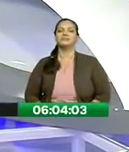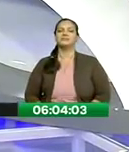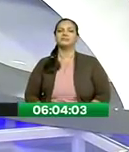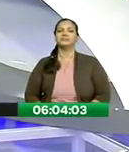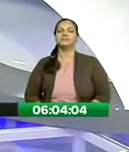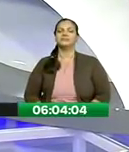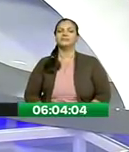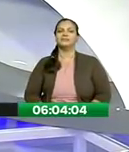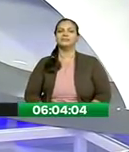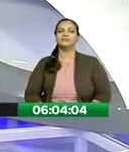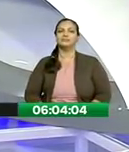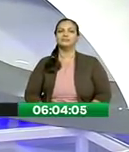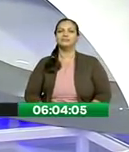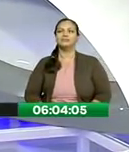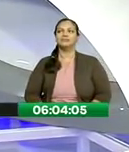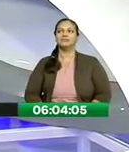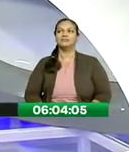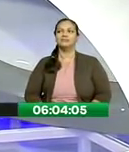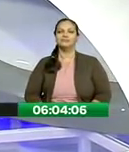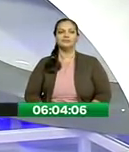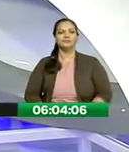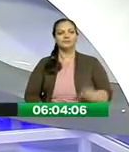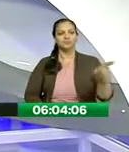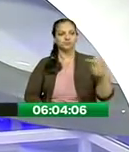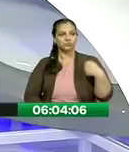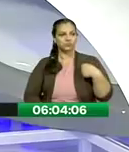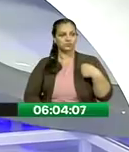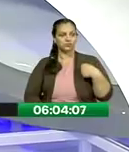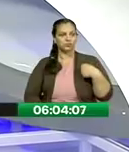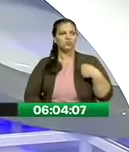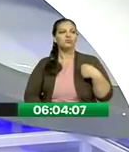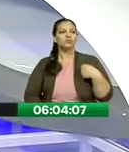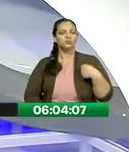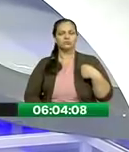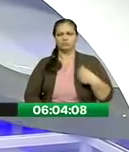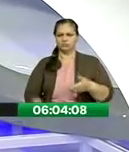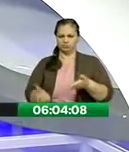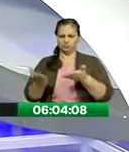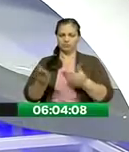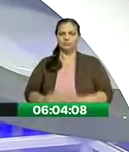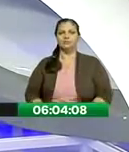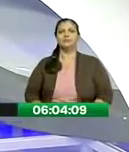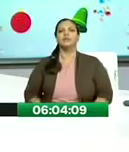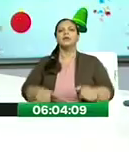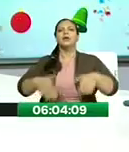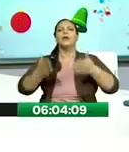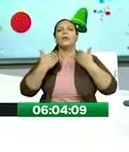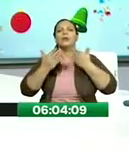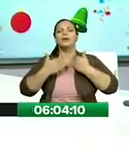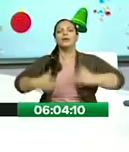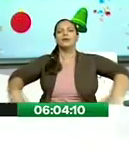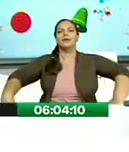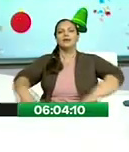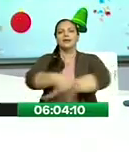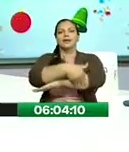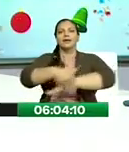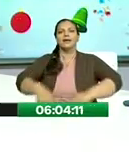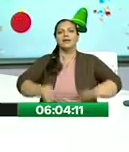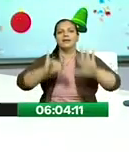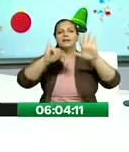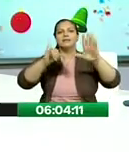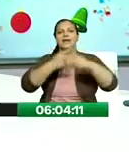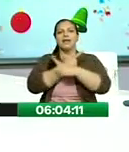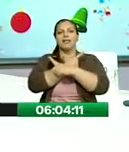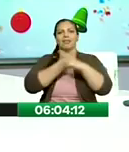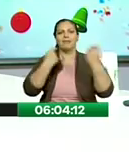Feliz Navidad. ¿A usted o a mí? A usted. A mí. En la calle 6 de marzo de Guayaquil ya se exhiben los